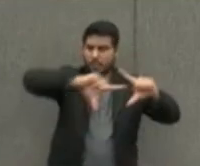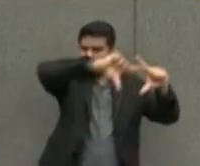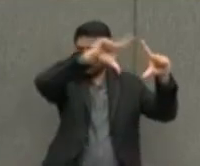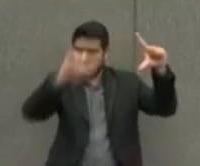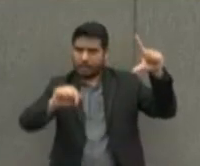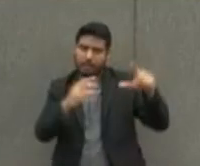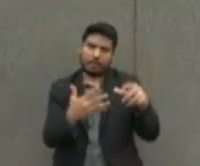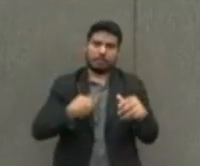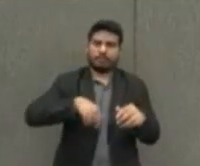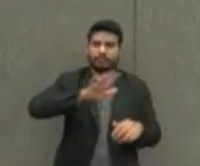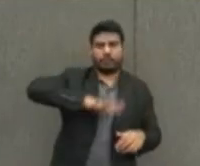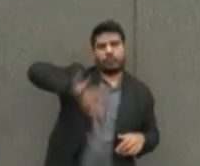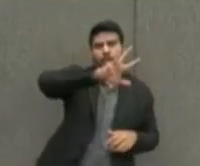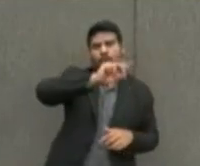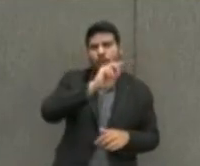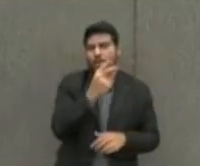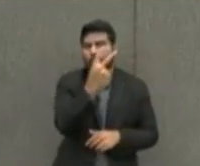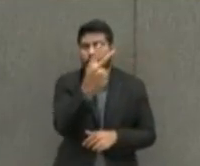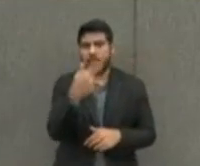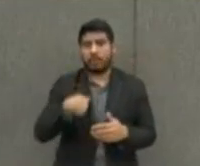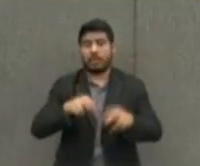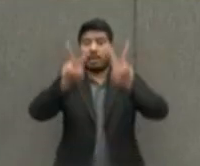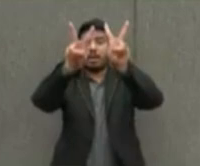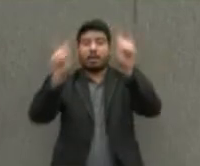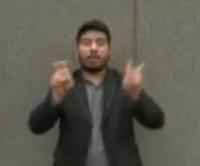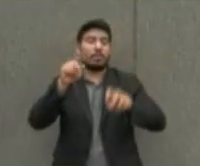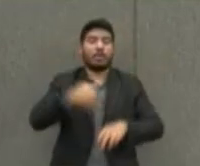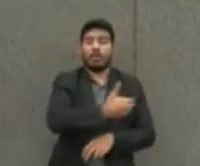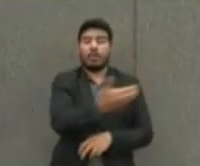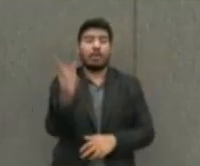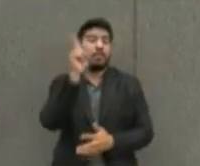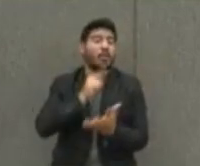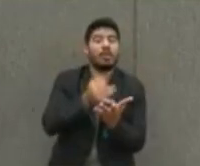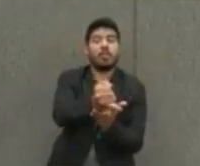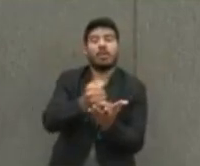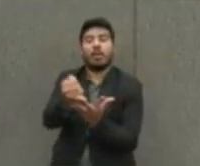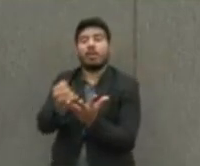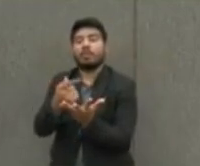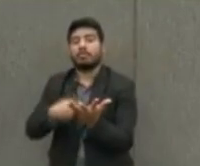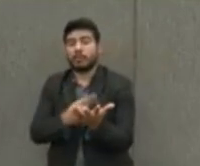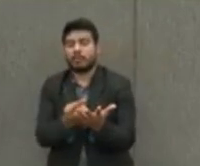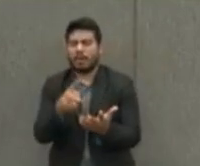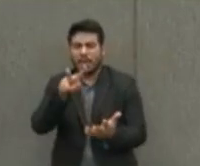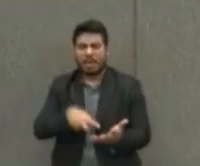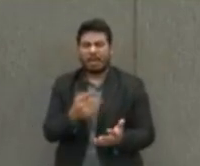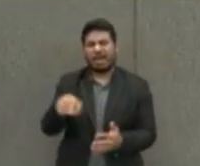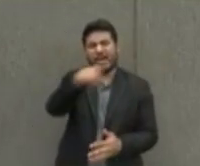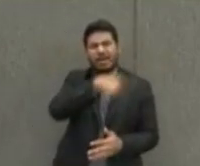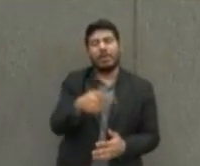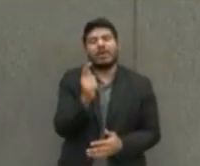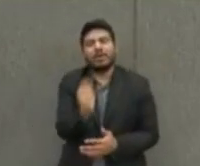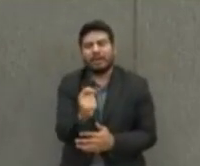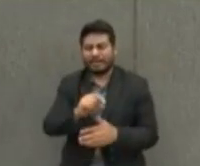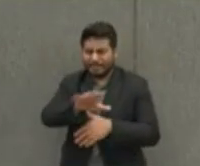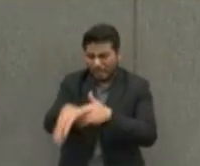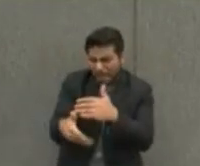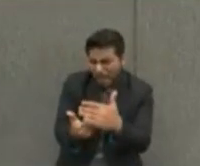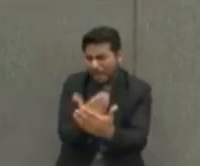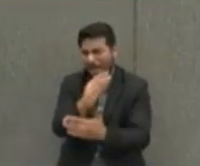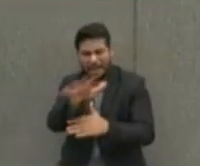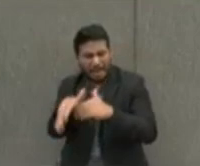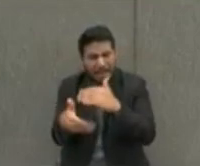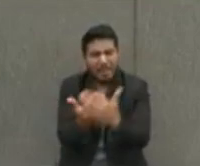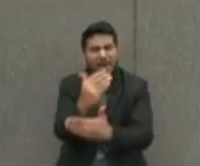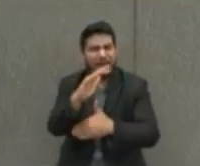rurales más que un adjetivo es la insignia de mujeres que día a día se levantan y salen